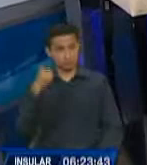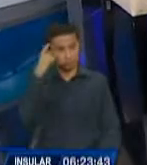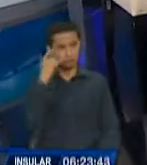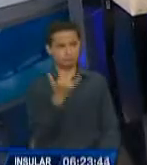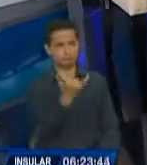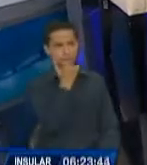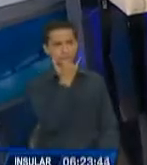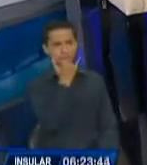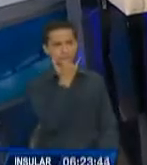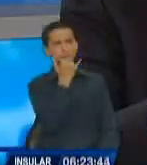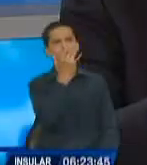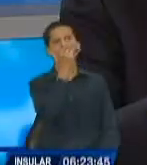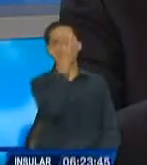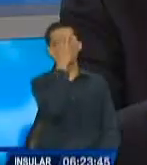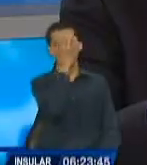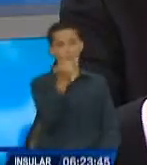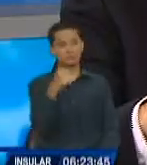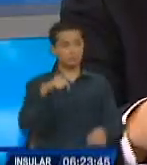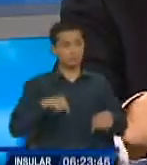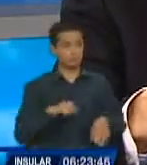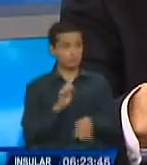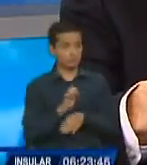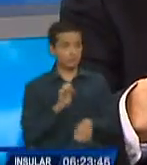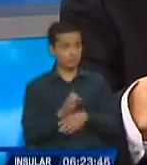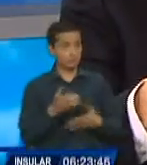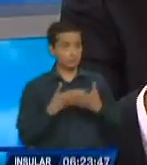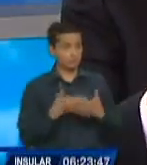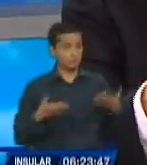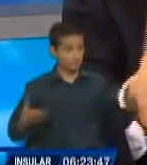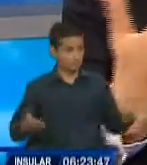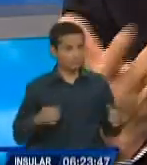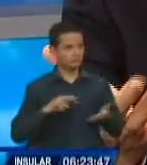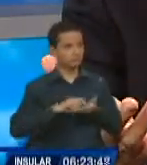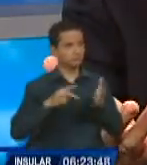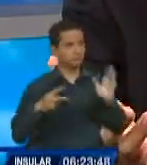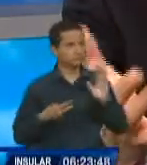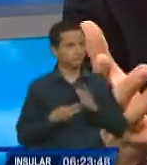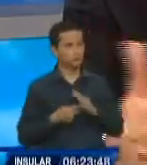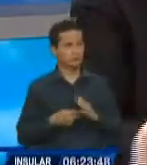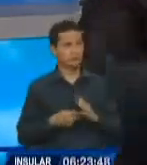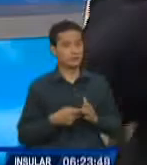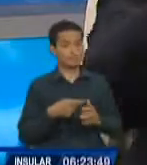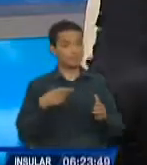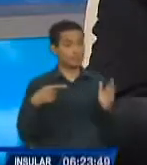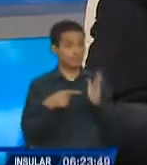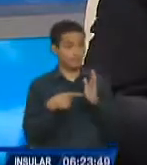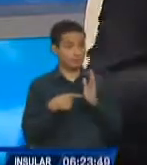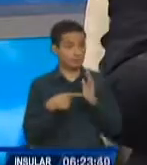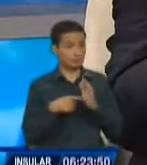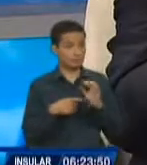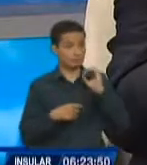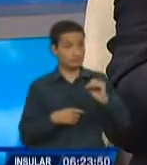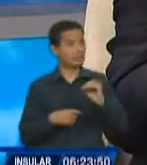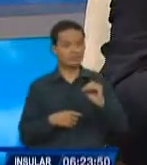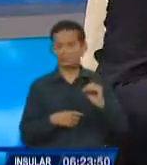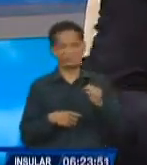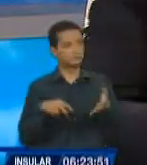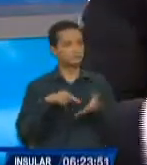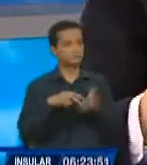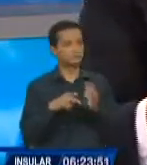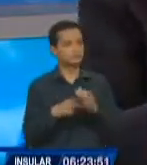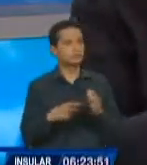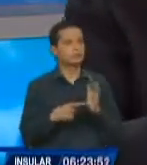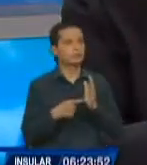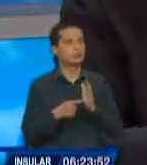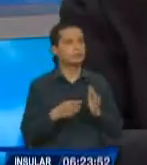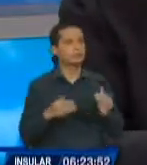eso significaría que nuestros productos perderían la posibilidad de entrar con cero arancel, lo cual establece una barrera de entrada, salvo el caso que haya